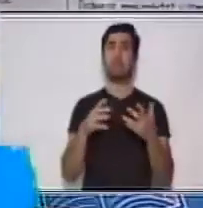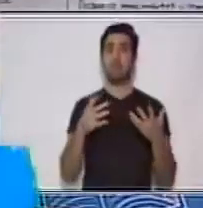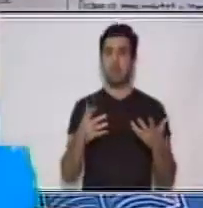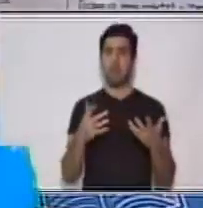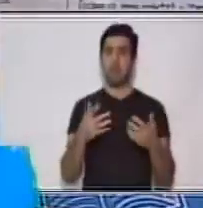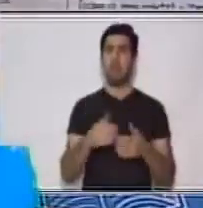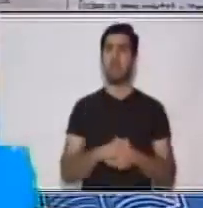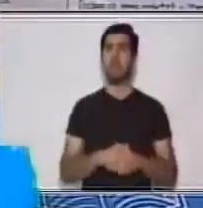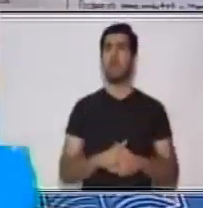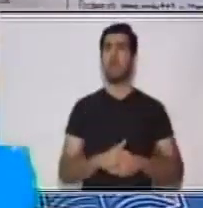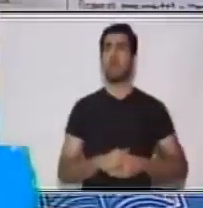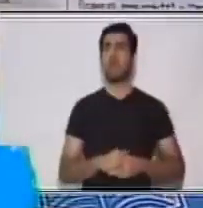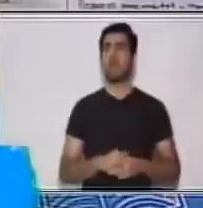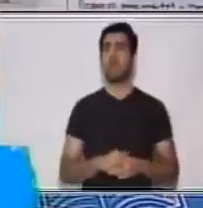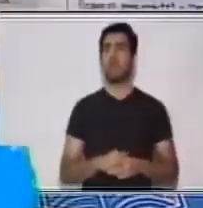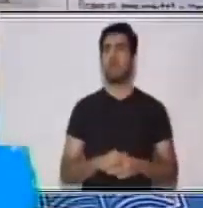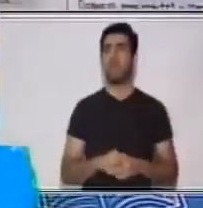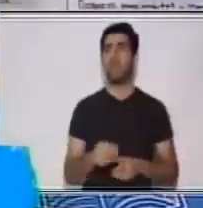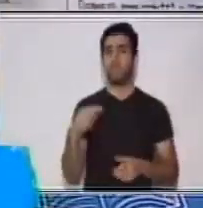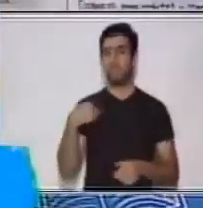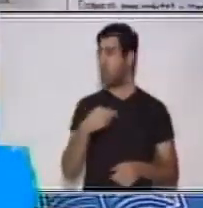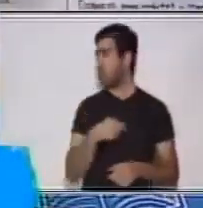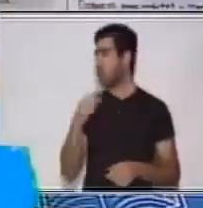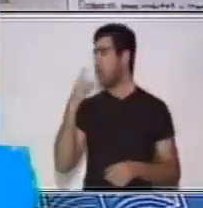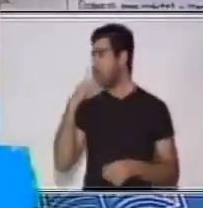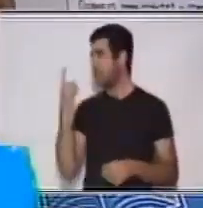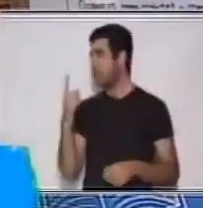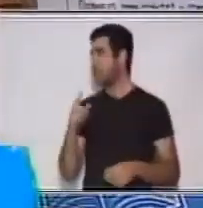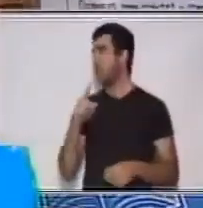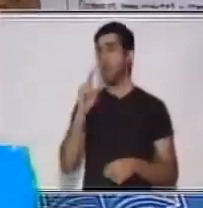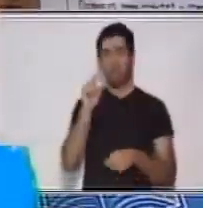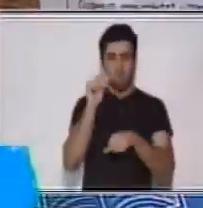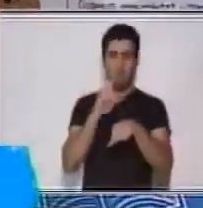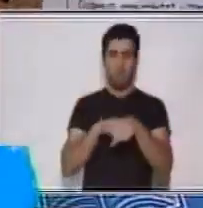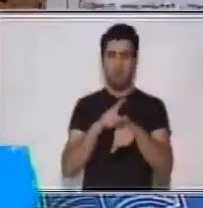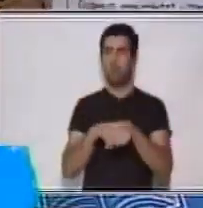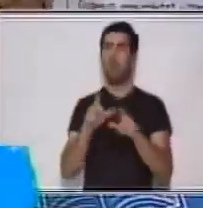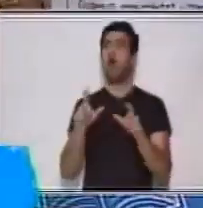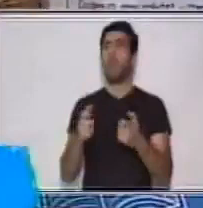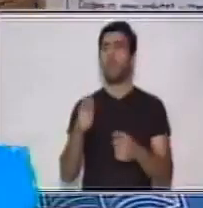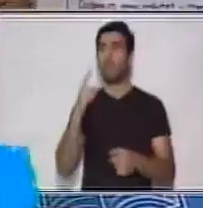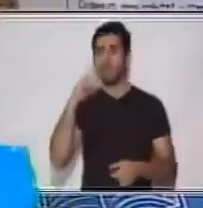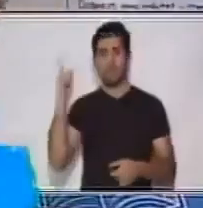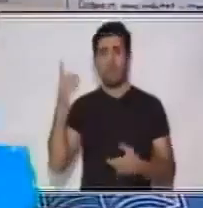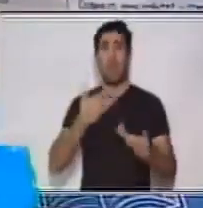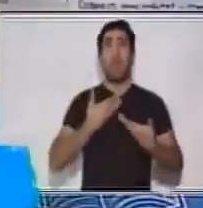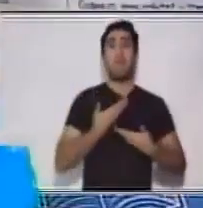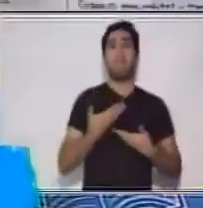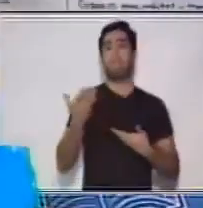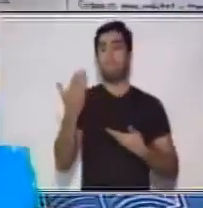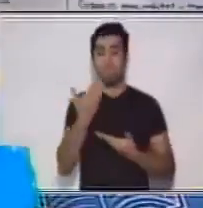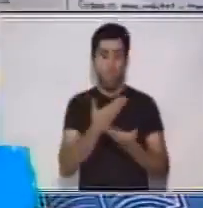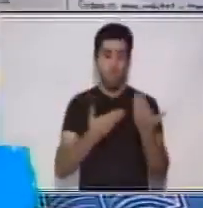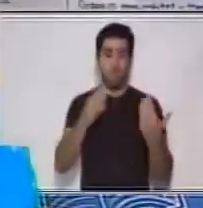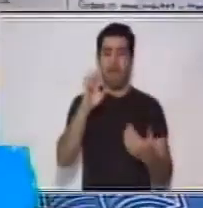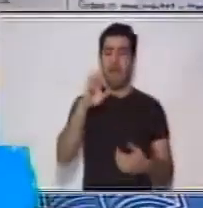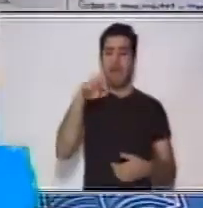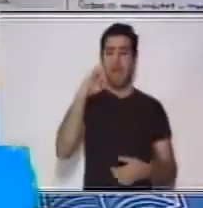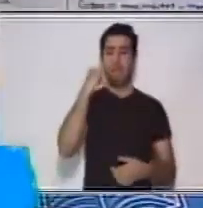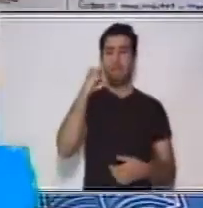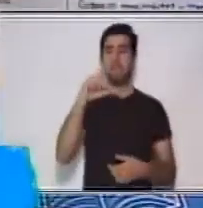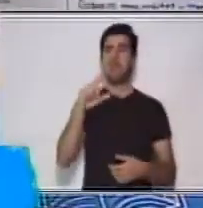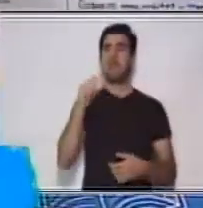parte del poema lírico, pero eso vamos a hablarlo en un momento. La poesía épica, pues en este tipo